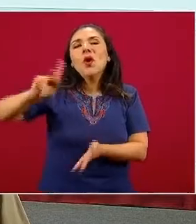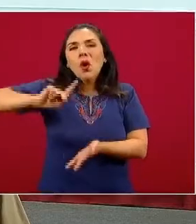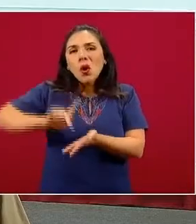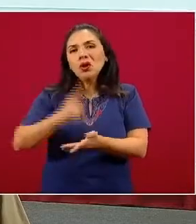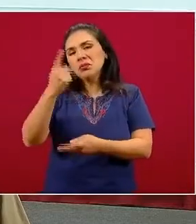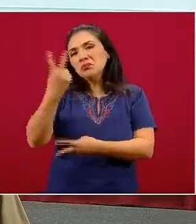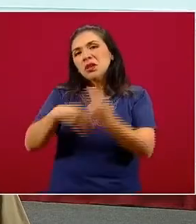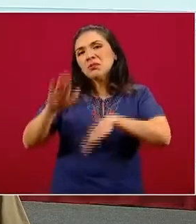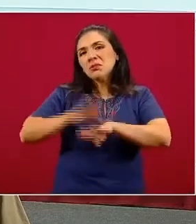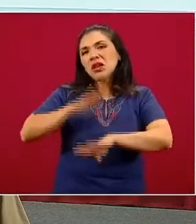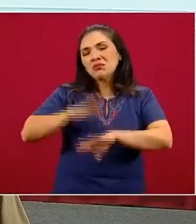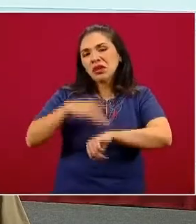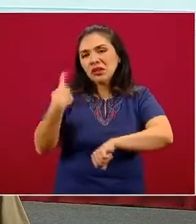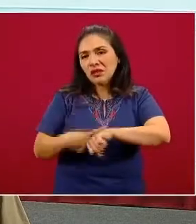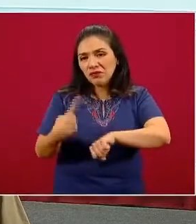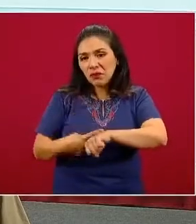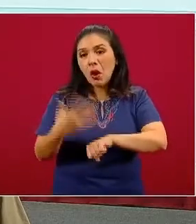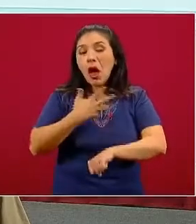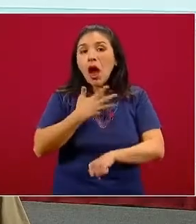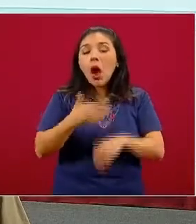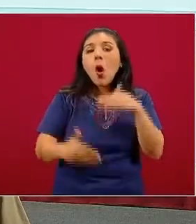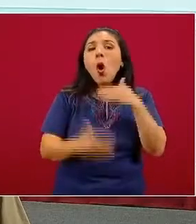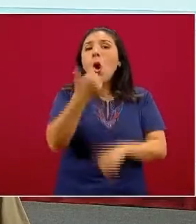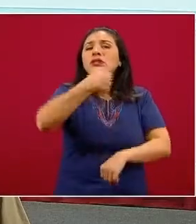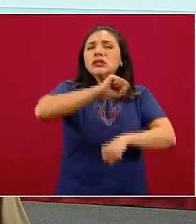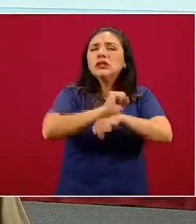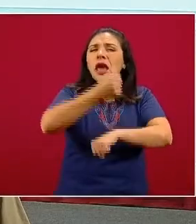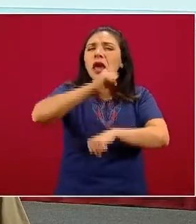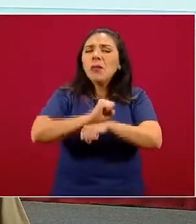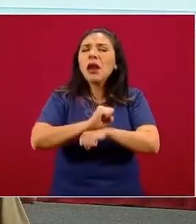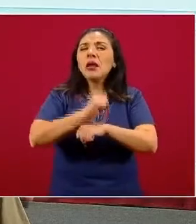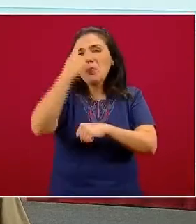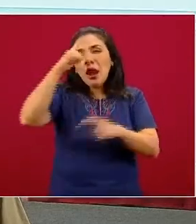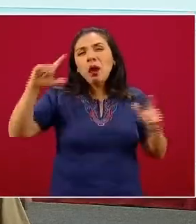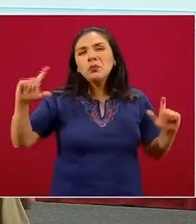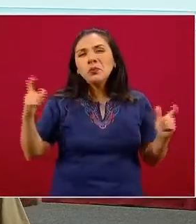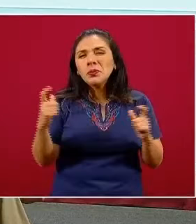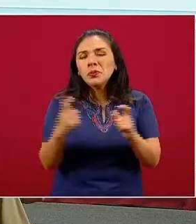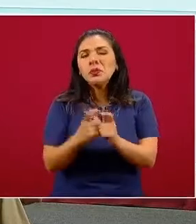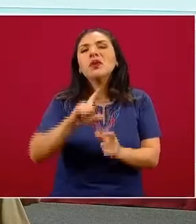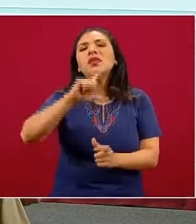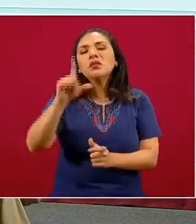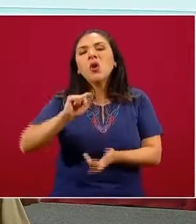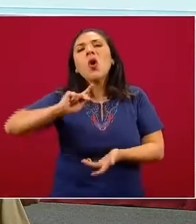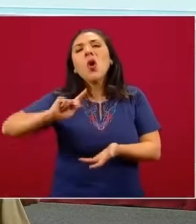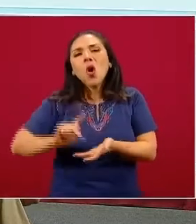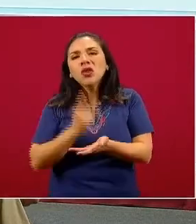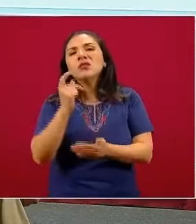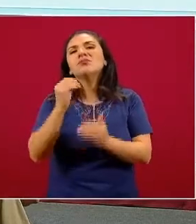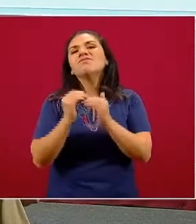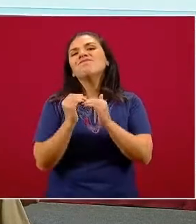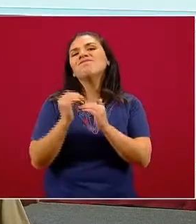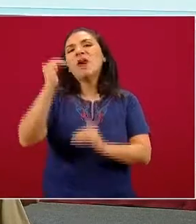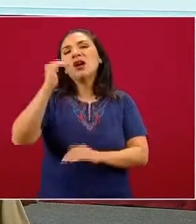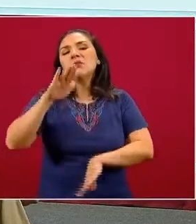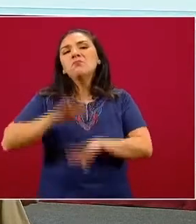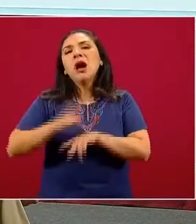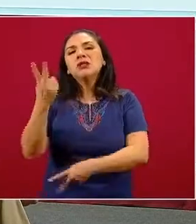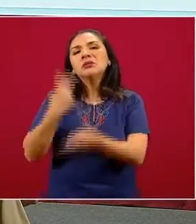de la epidemia. Tuvimos 11 semanas continuas de reducción y posteriormente tuvimos ya un aumento en